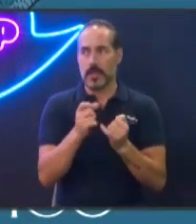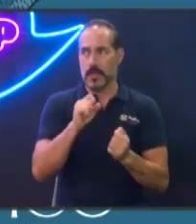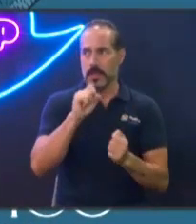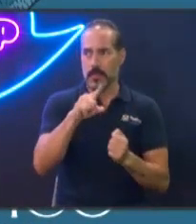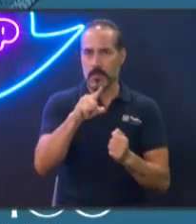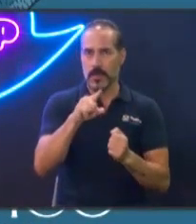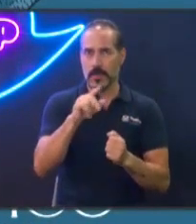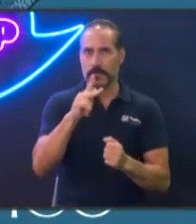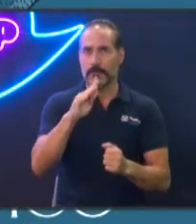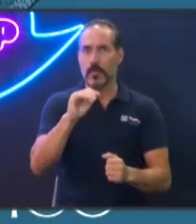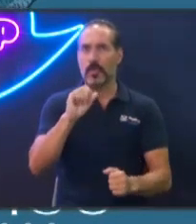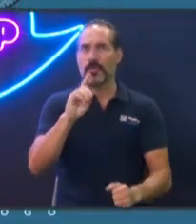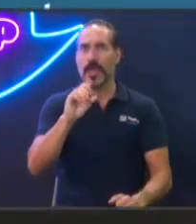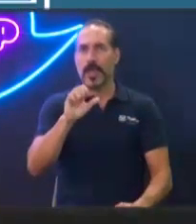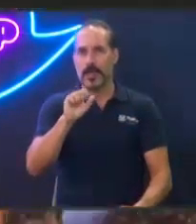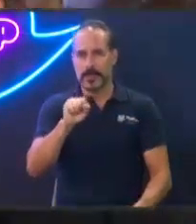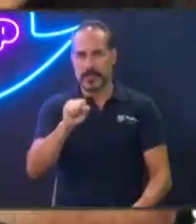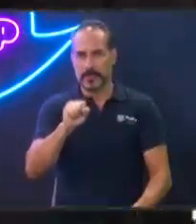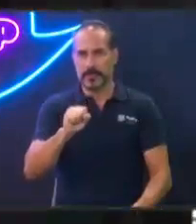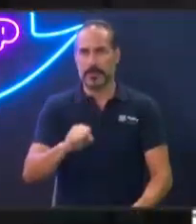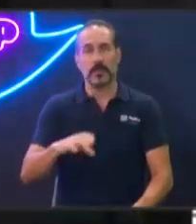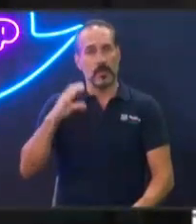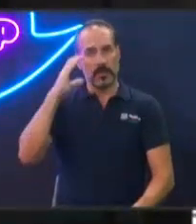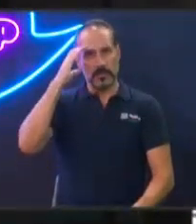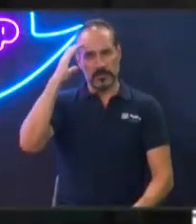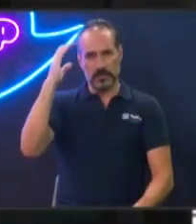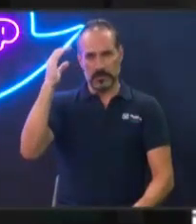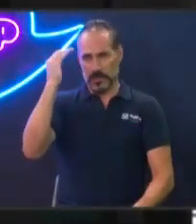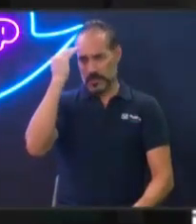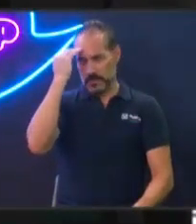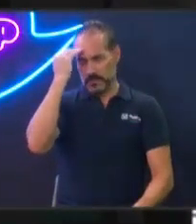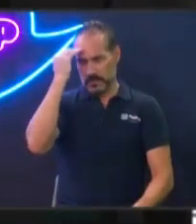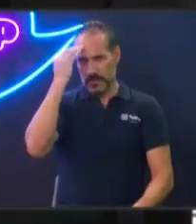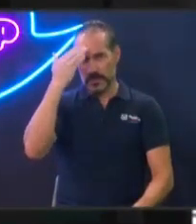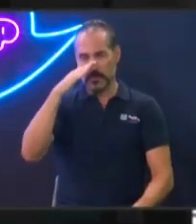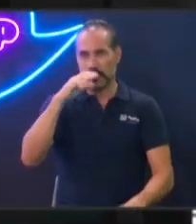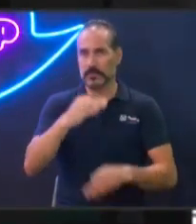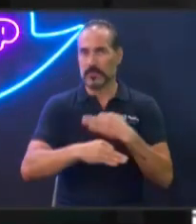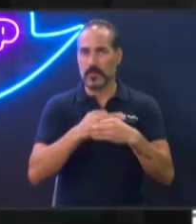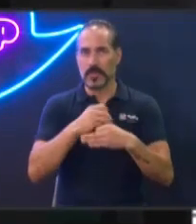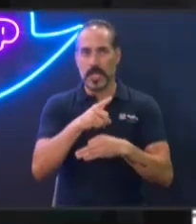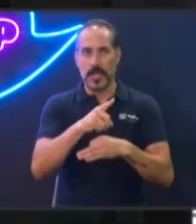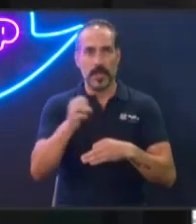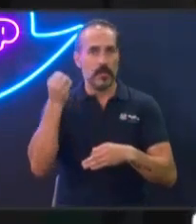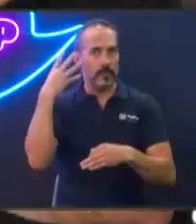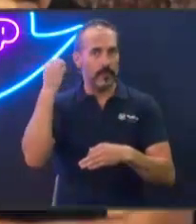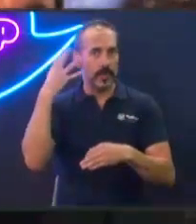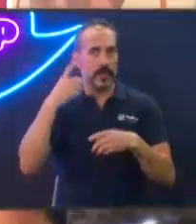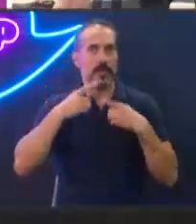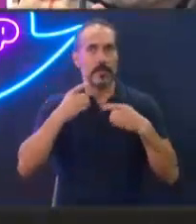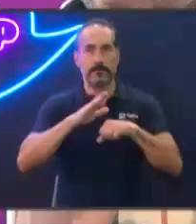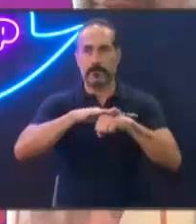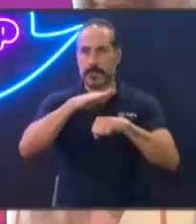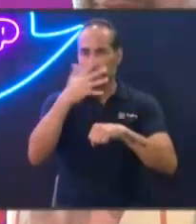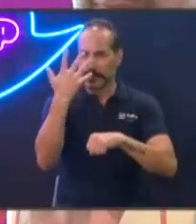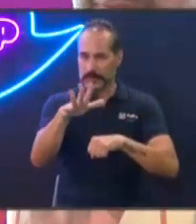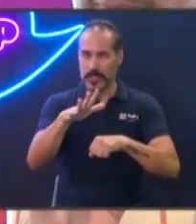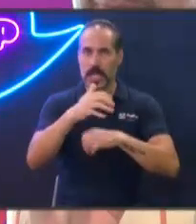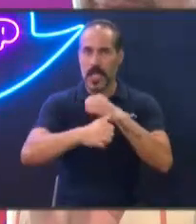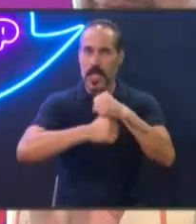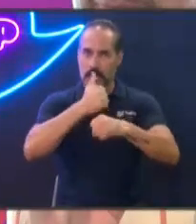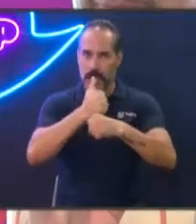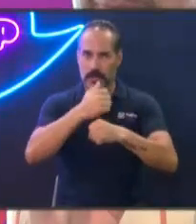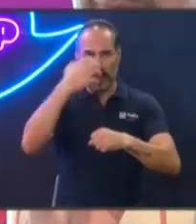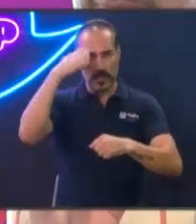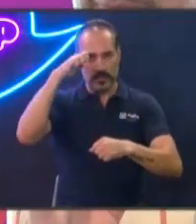postcat coge con conciencia Master spak y conferencista con más de 10 años de experiencia